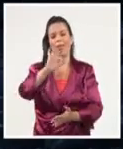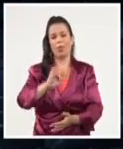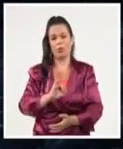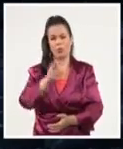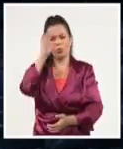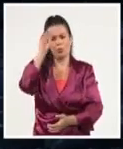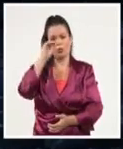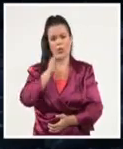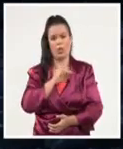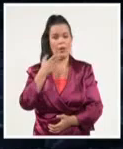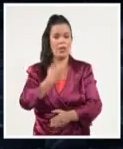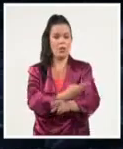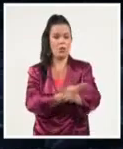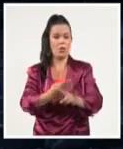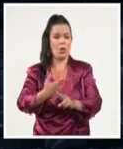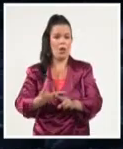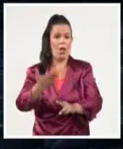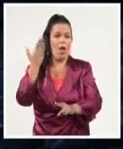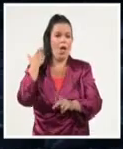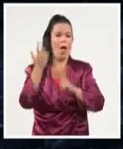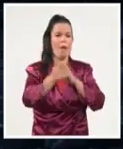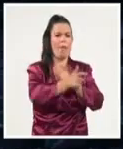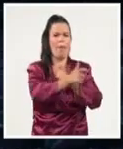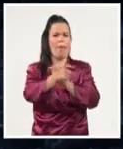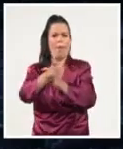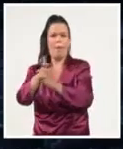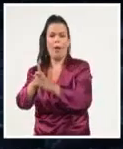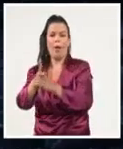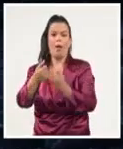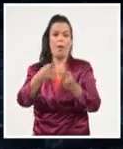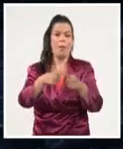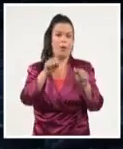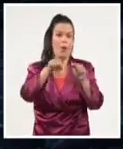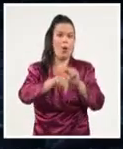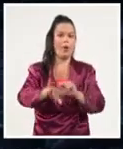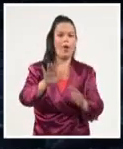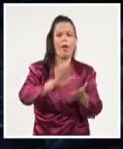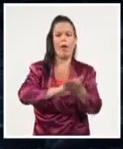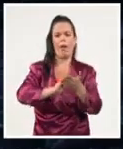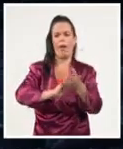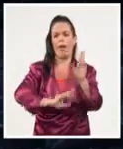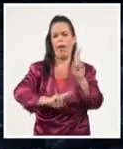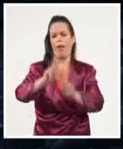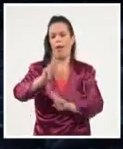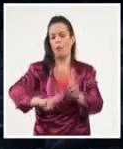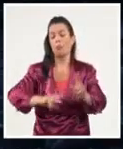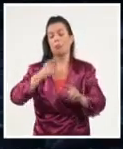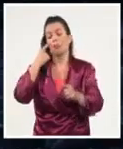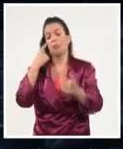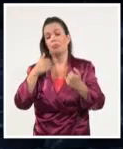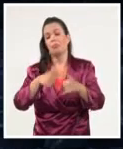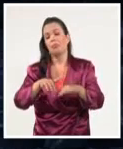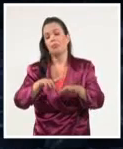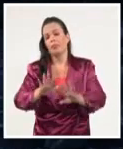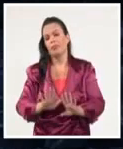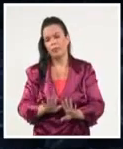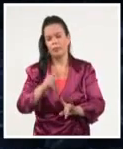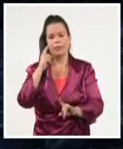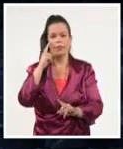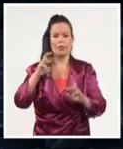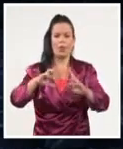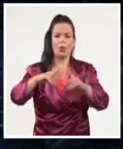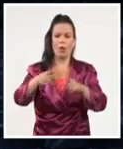este, en el contexto posacuerdo de paz, ha incidido y ha cambiado todas las reglas del juego. Pero más que el resurgir de una izquierda